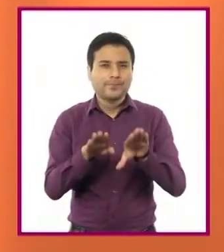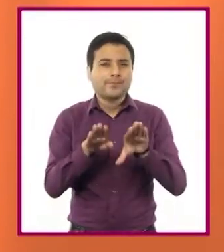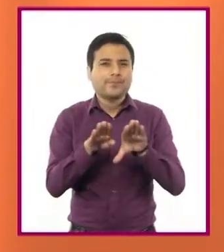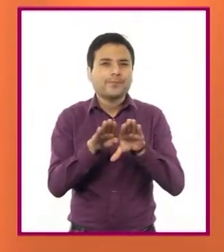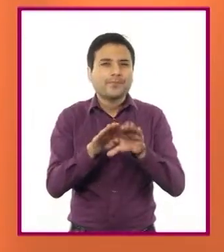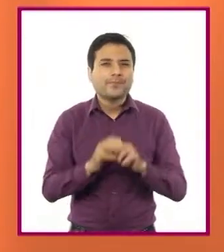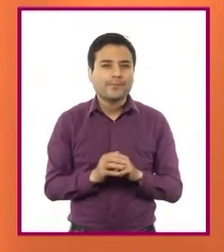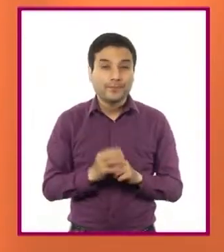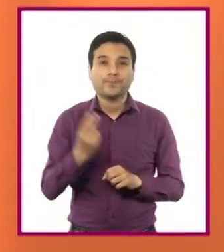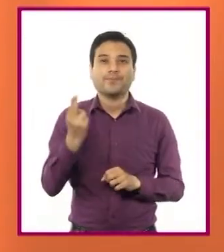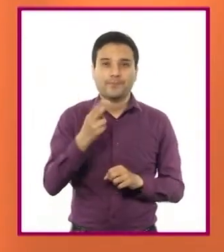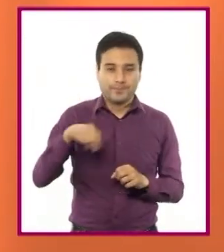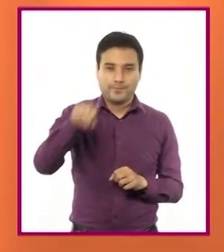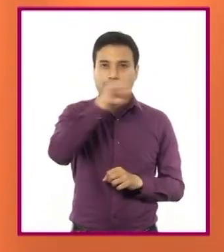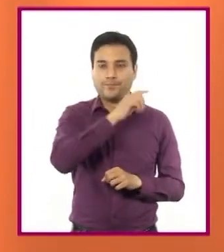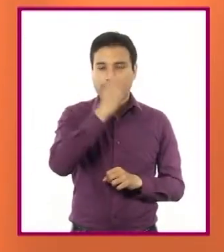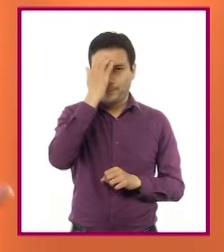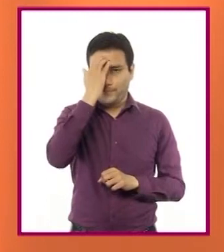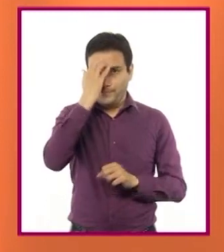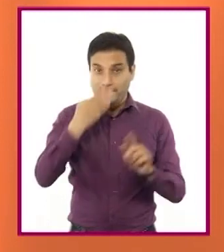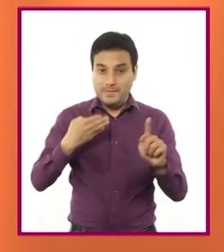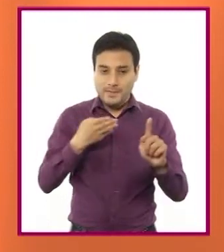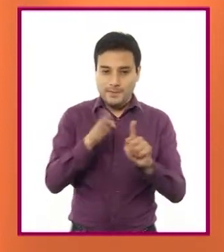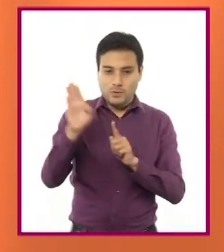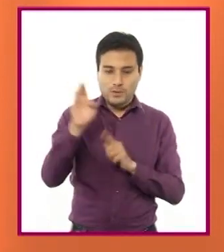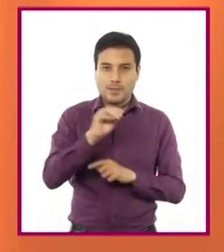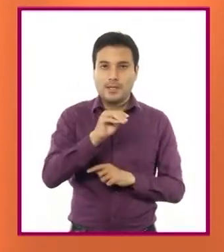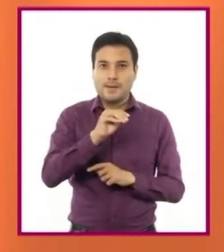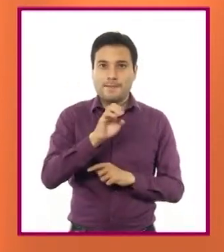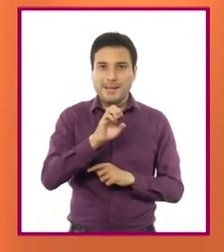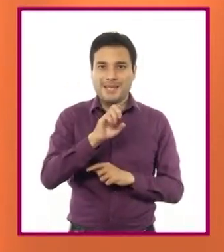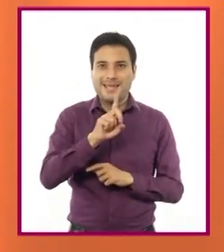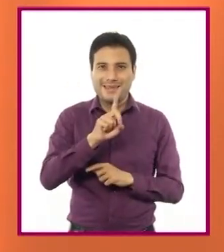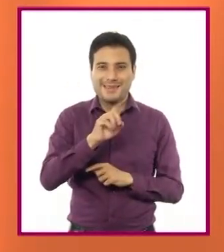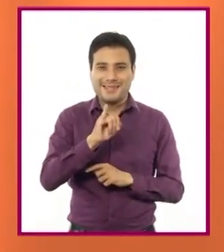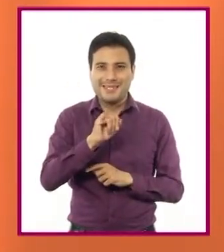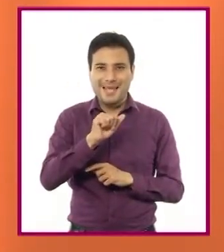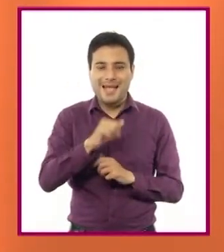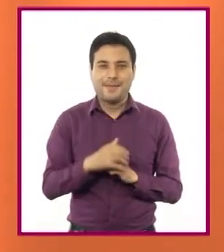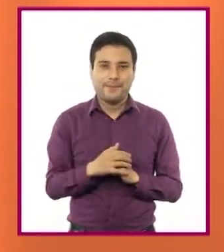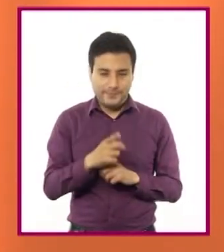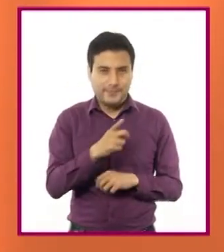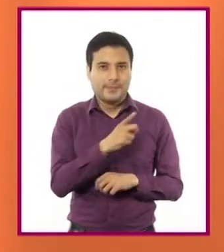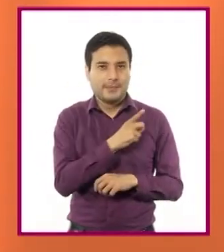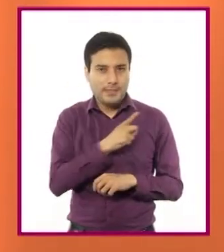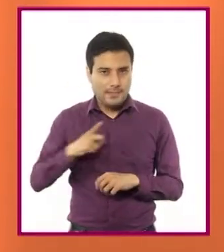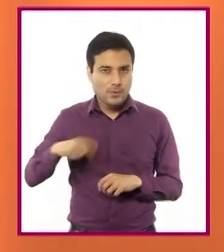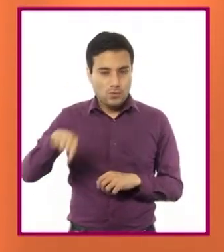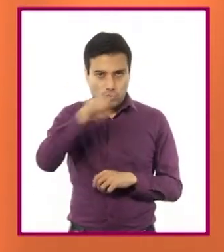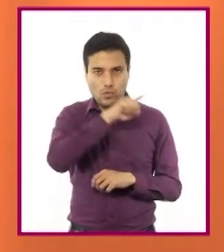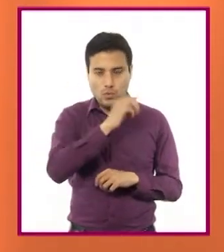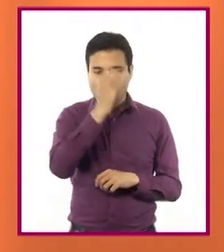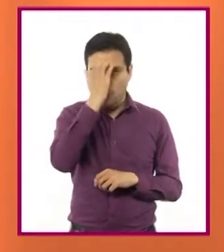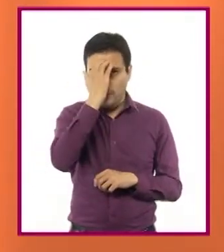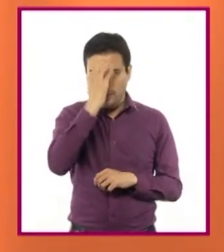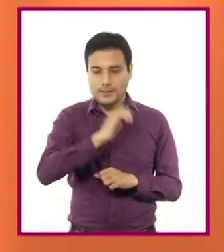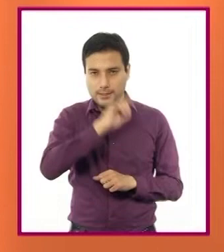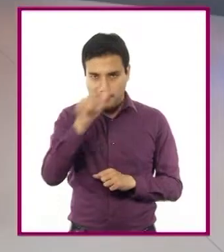de la desviación media, que es el promedio de la diferencia absoluta de cada dato con la media del